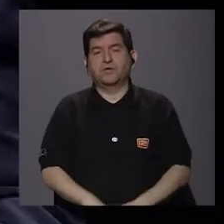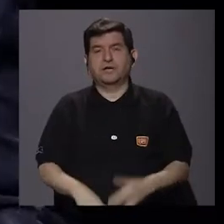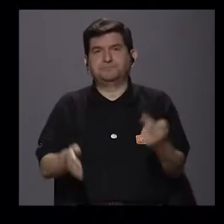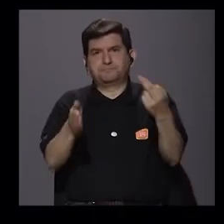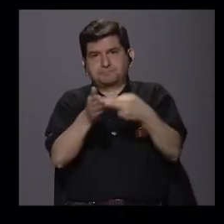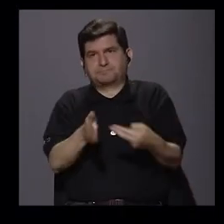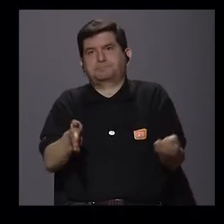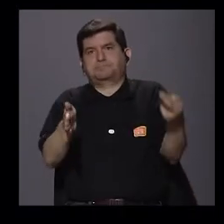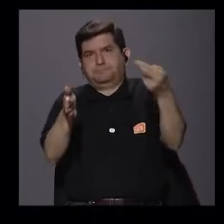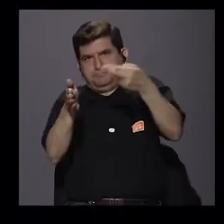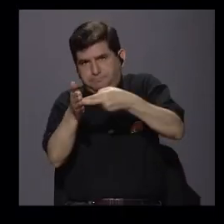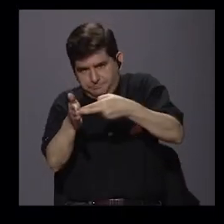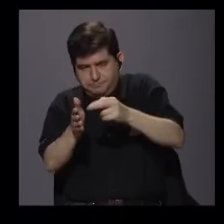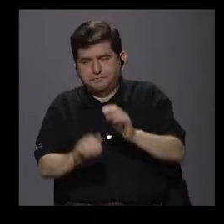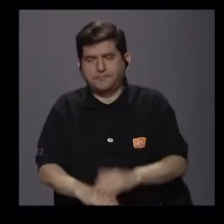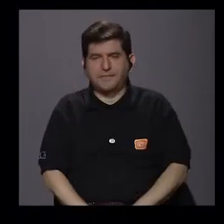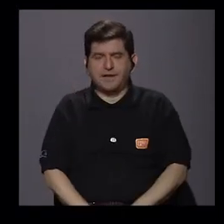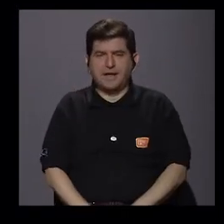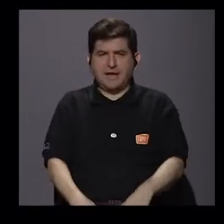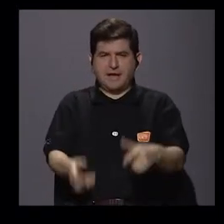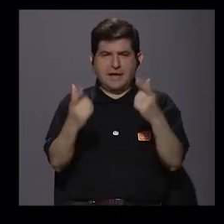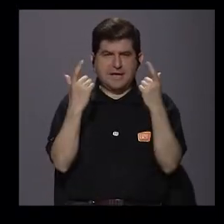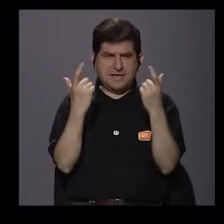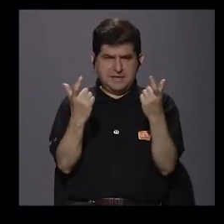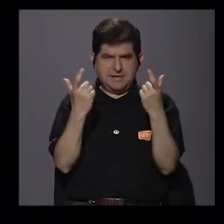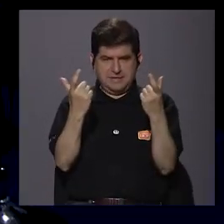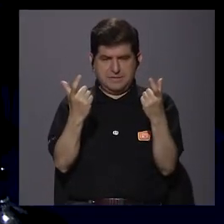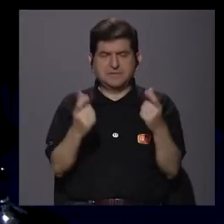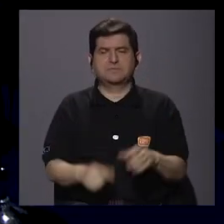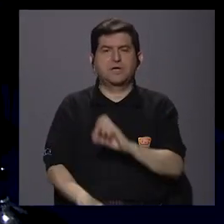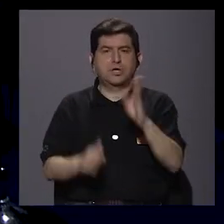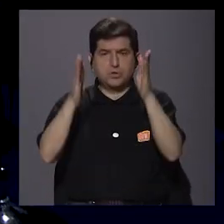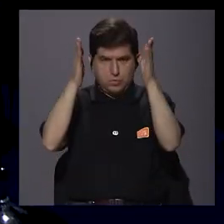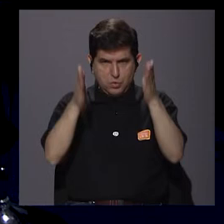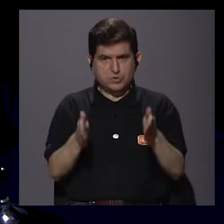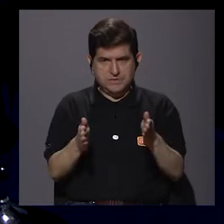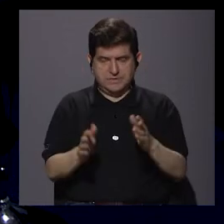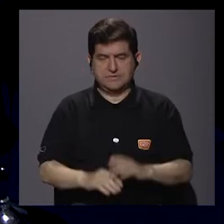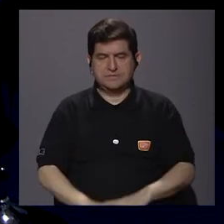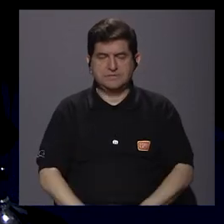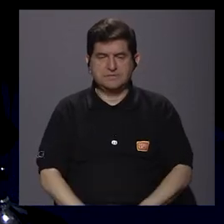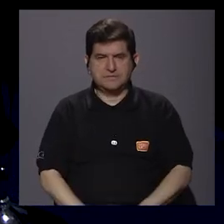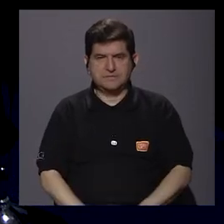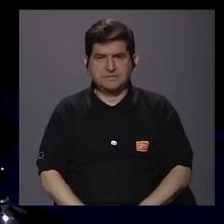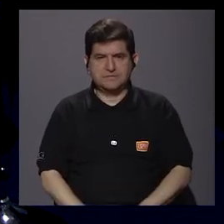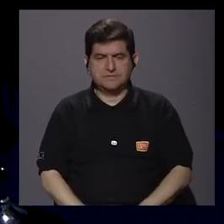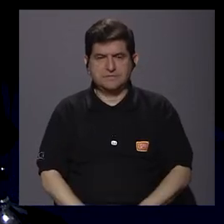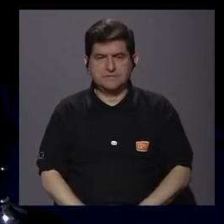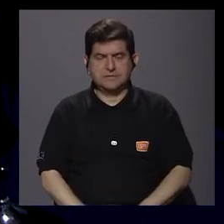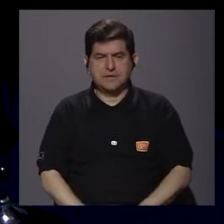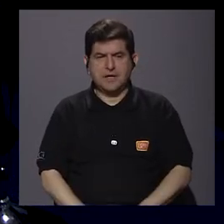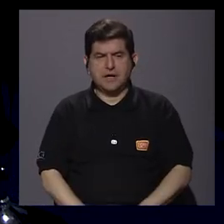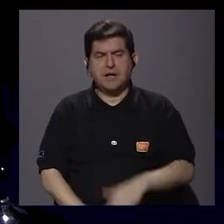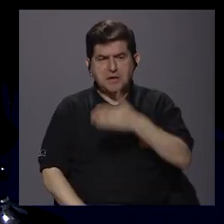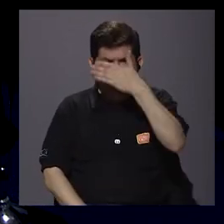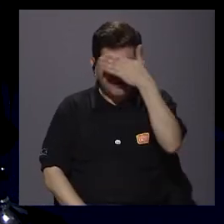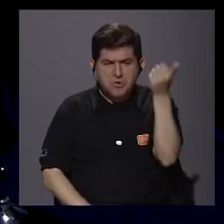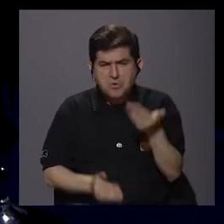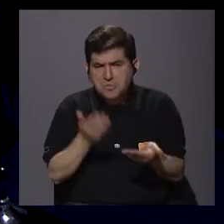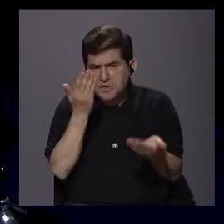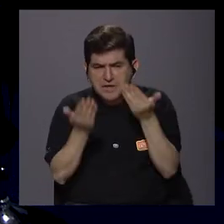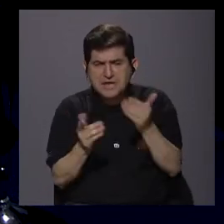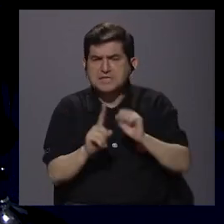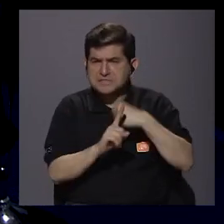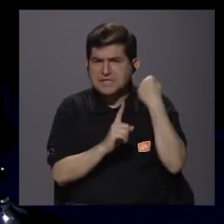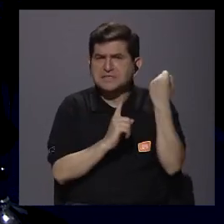en el enriquecimiento del costarricense dejando los de lado olvidándonos de